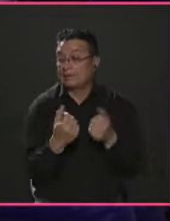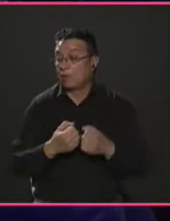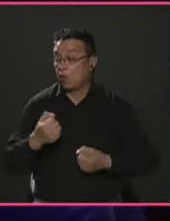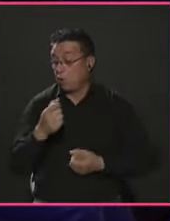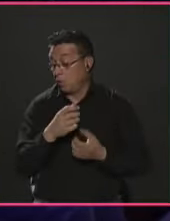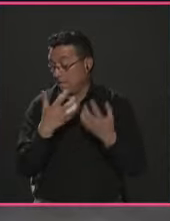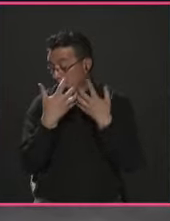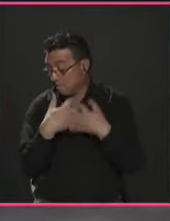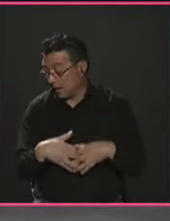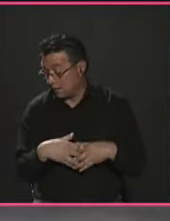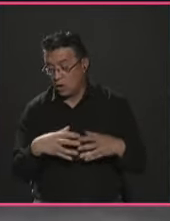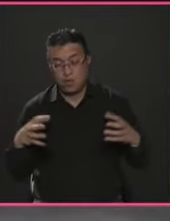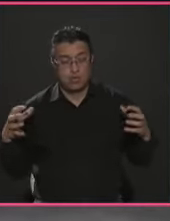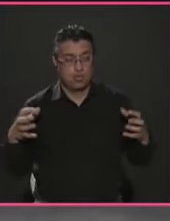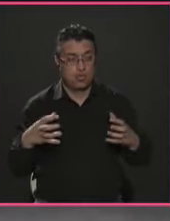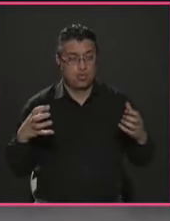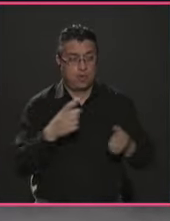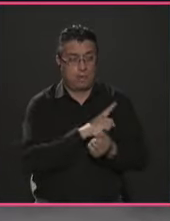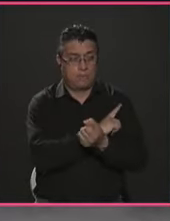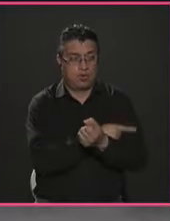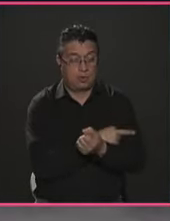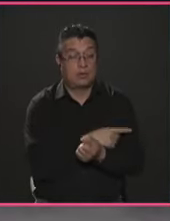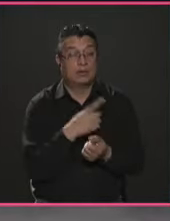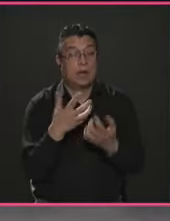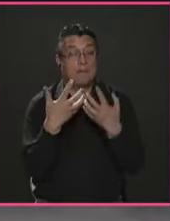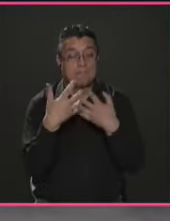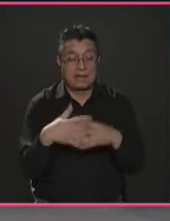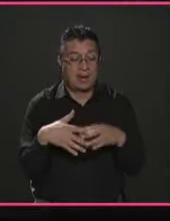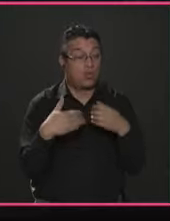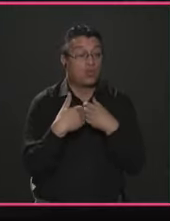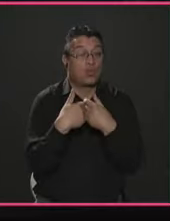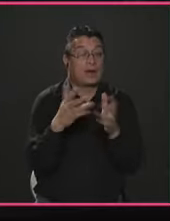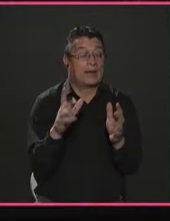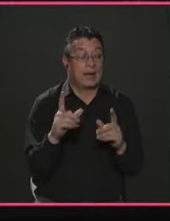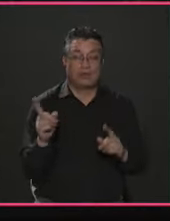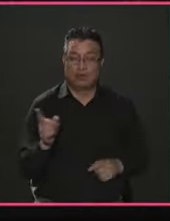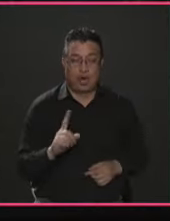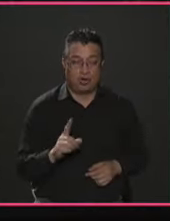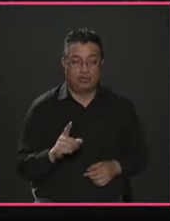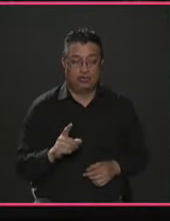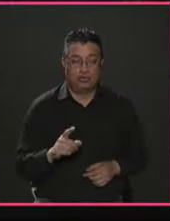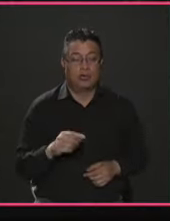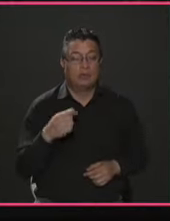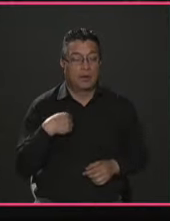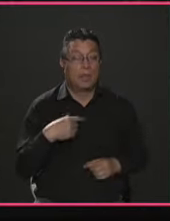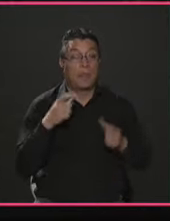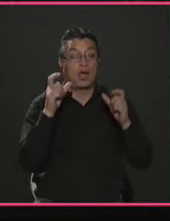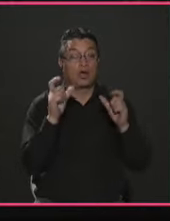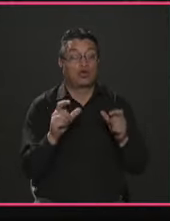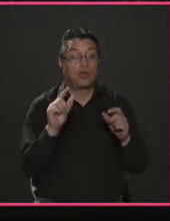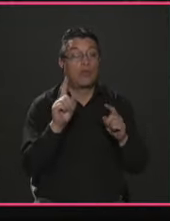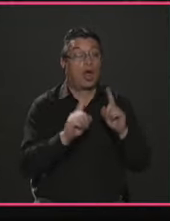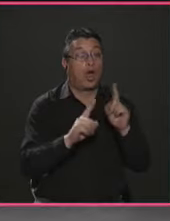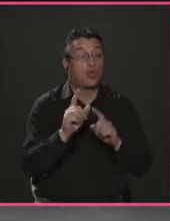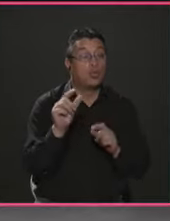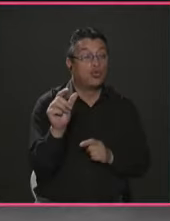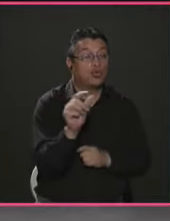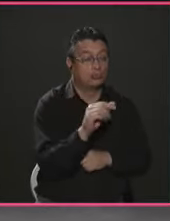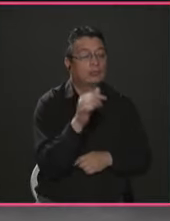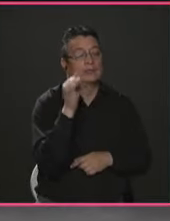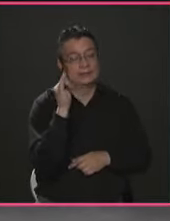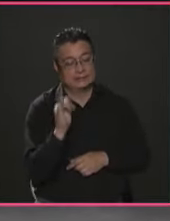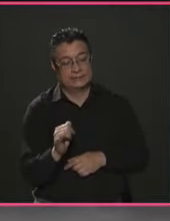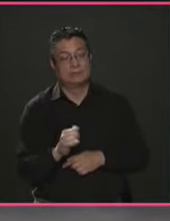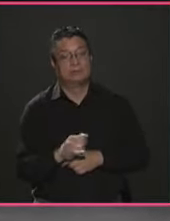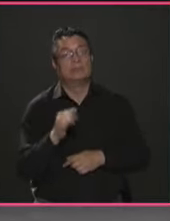poderosas que hagan eso sí Y esas máquinas poderosas no las tiene cualquiera no O sea el control es de unos pocos sí